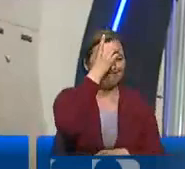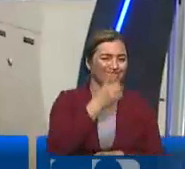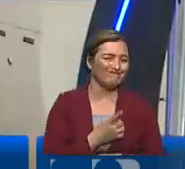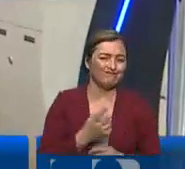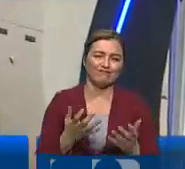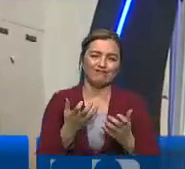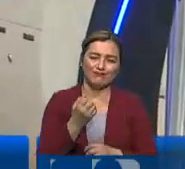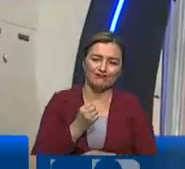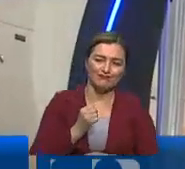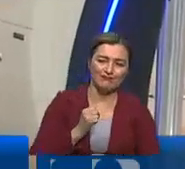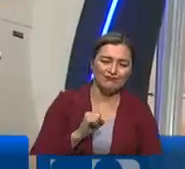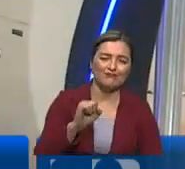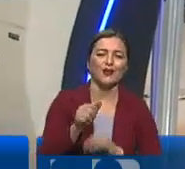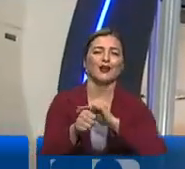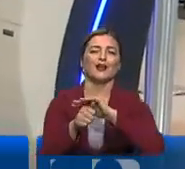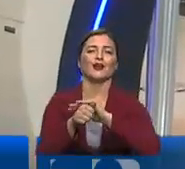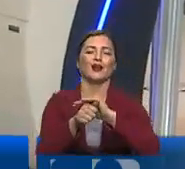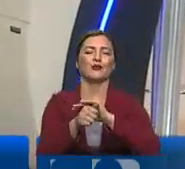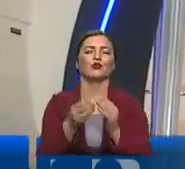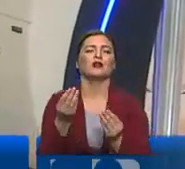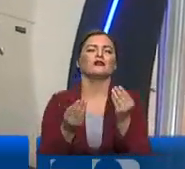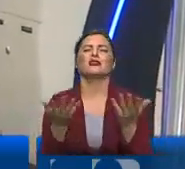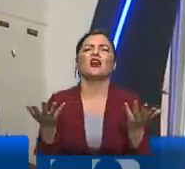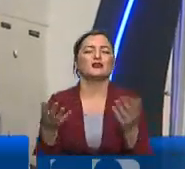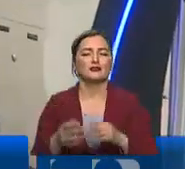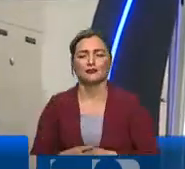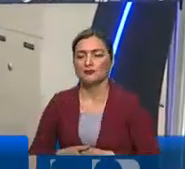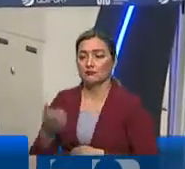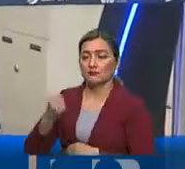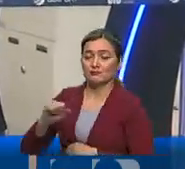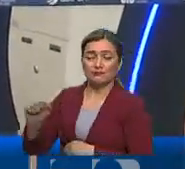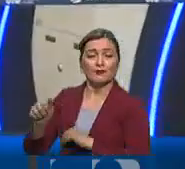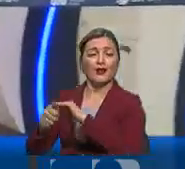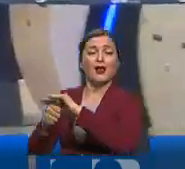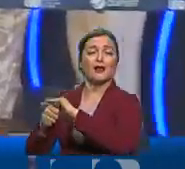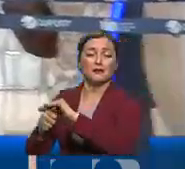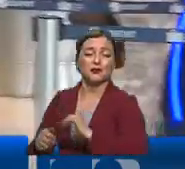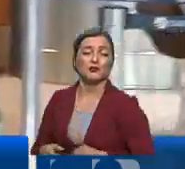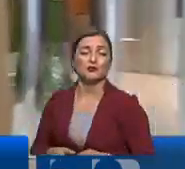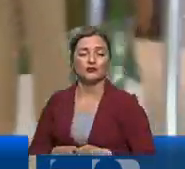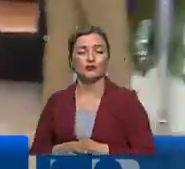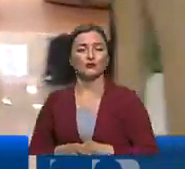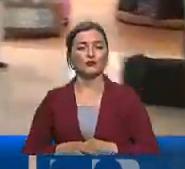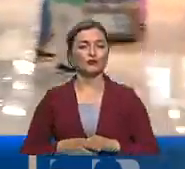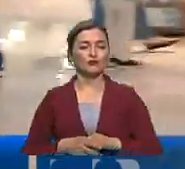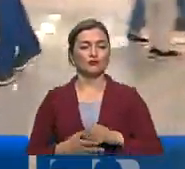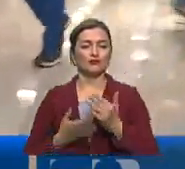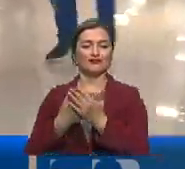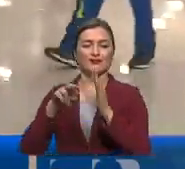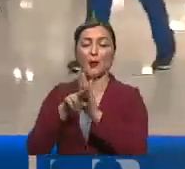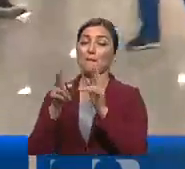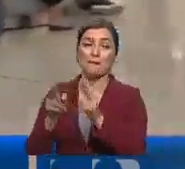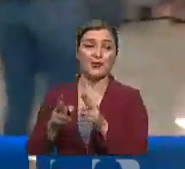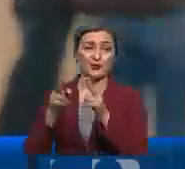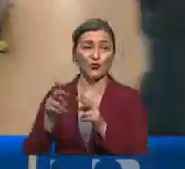o quiere viajar a las Islas Encantadas Galápagos? Bueno, para viajar a las Islas Galápagos se exige el mismo tipo de requisito,